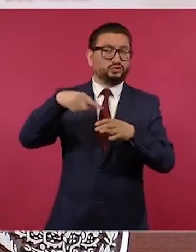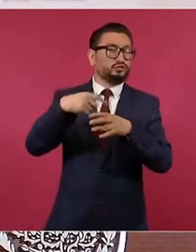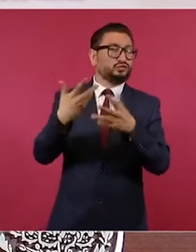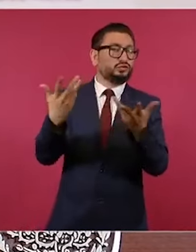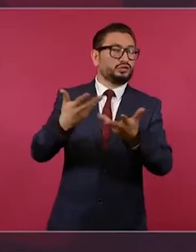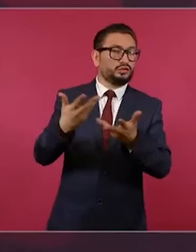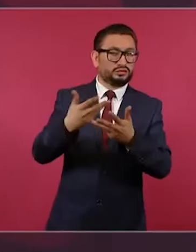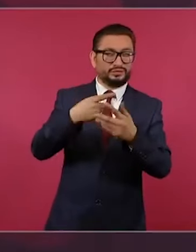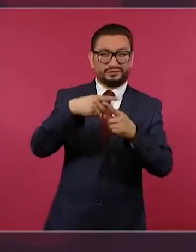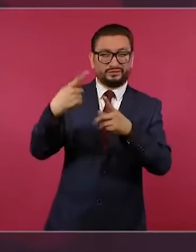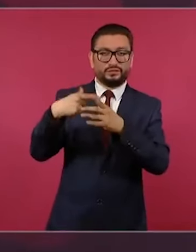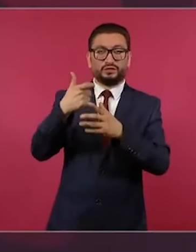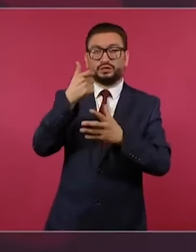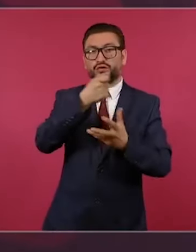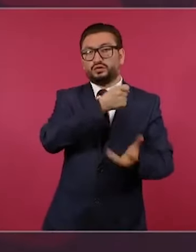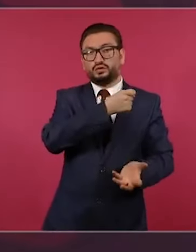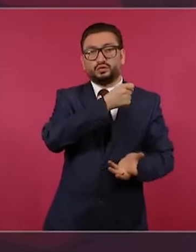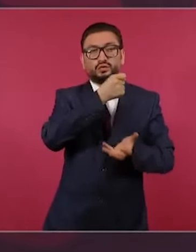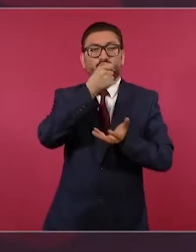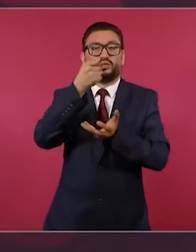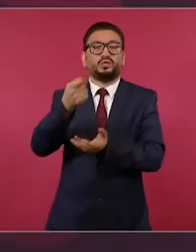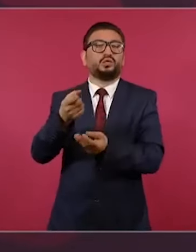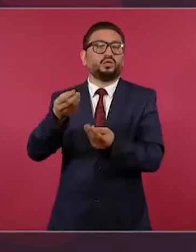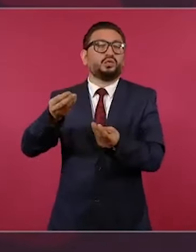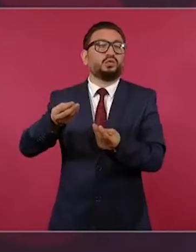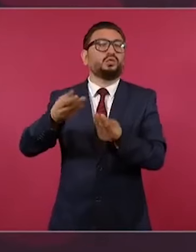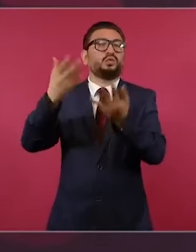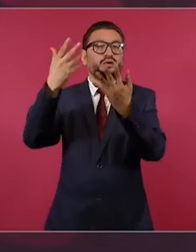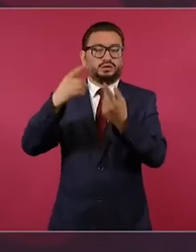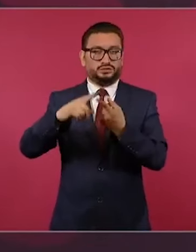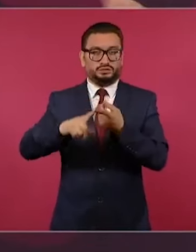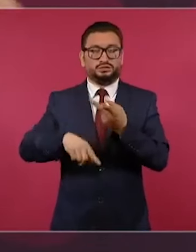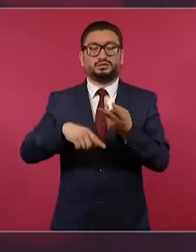cuánto recibieron de dinero,